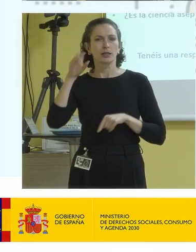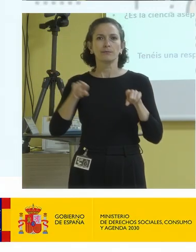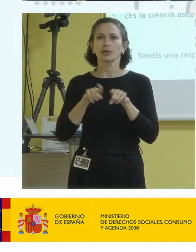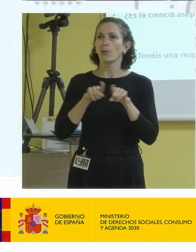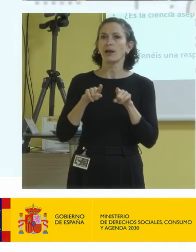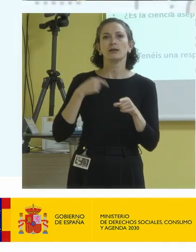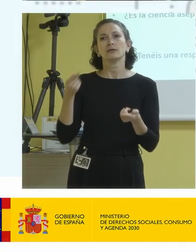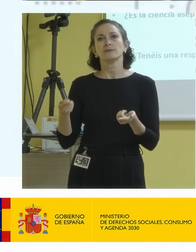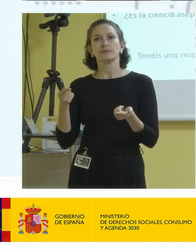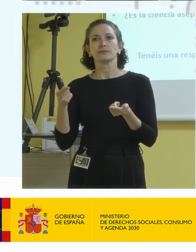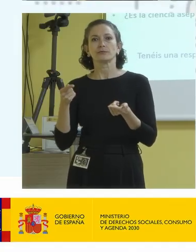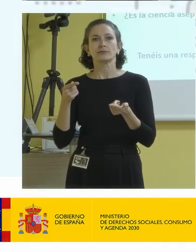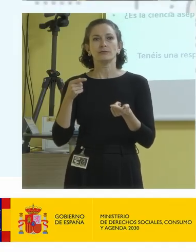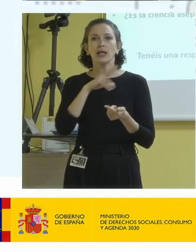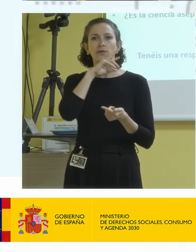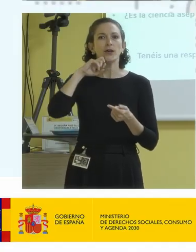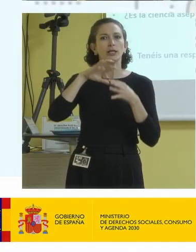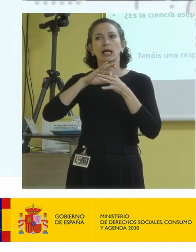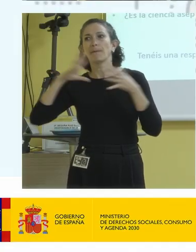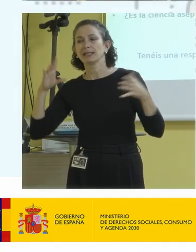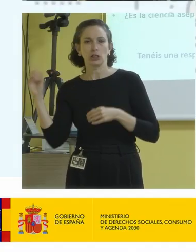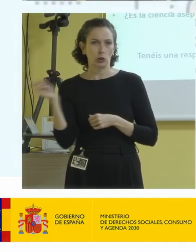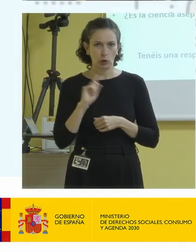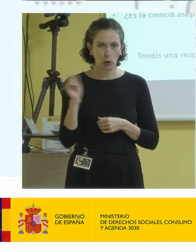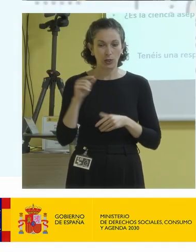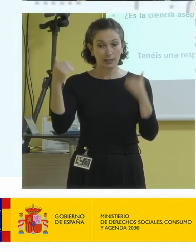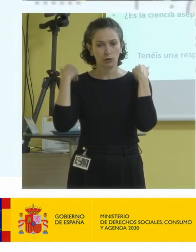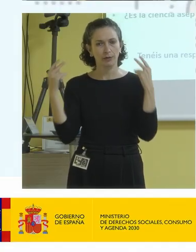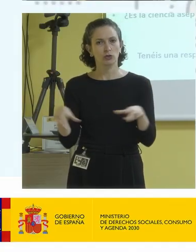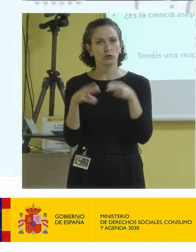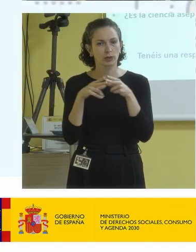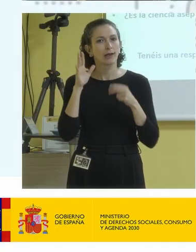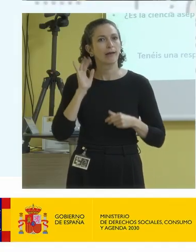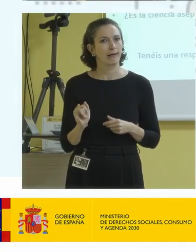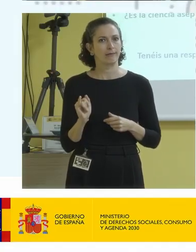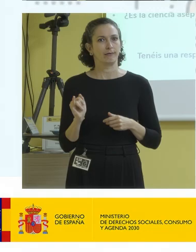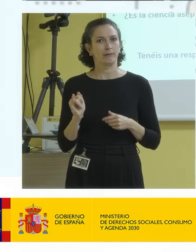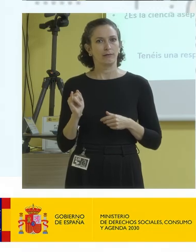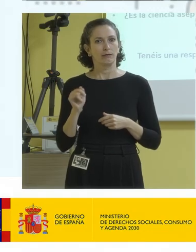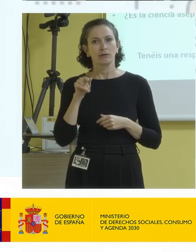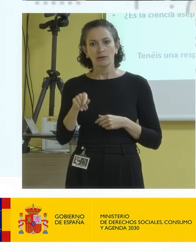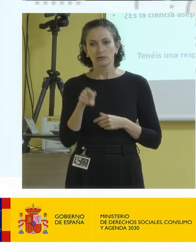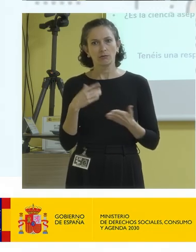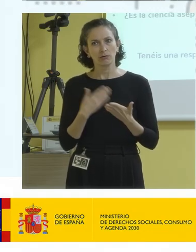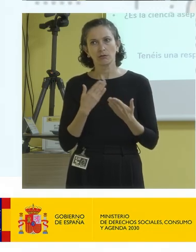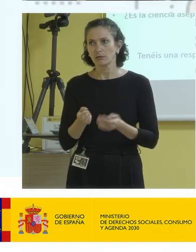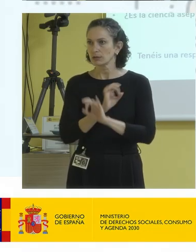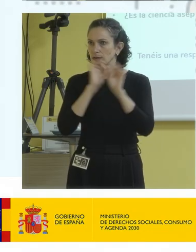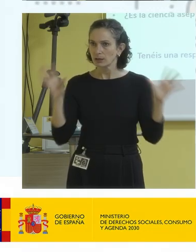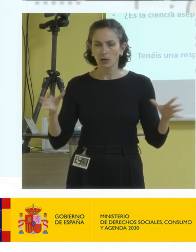La ciencia no va alejada de los valores. La ciencia tiene una responsabilidad social. Y es importante que se ponga de manifiesto allá